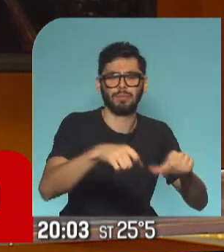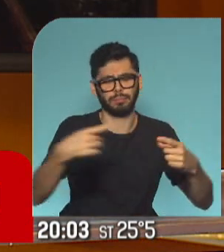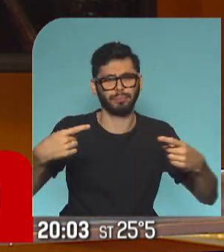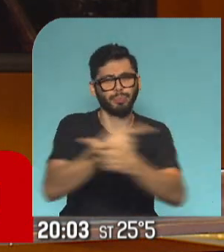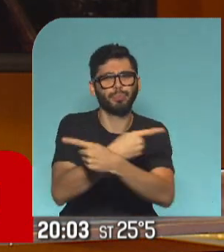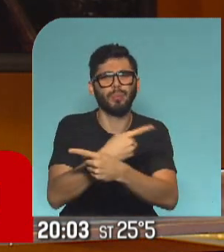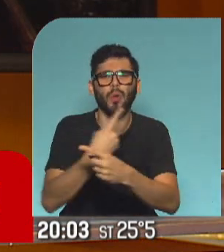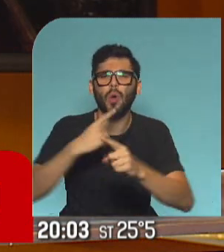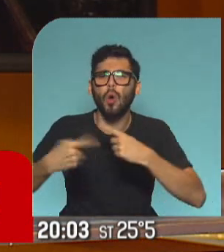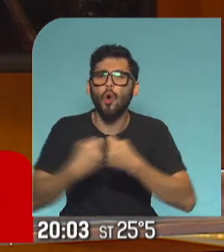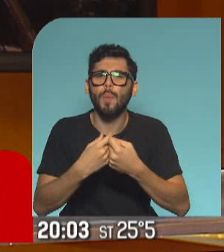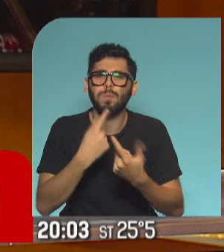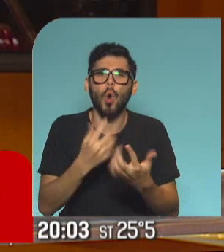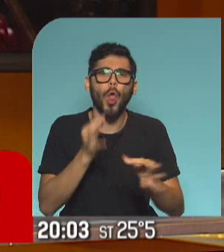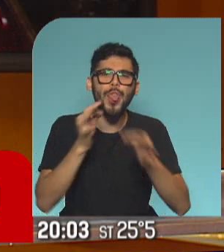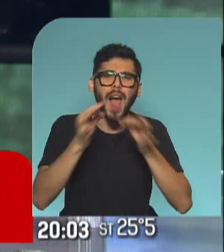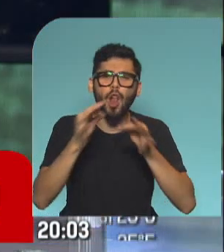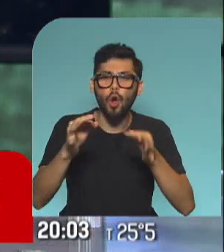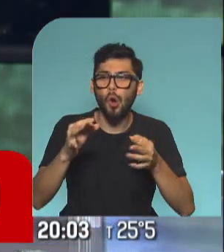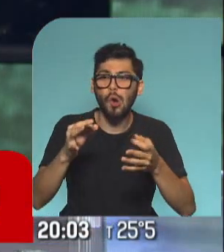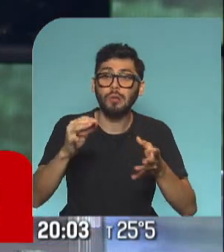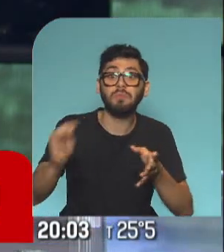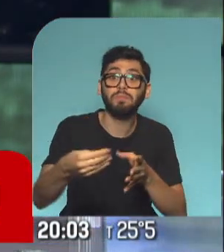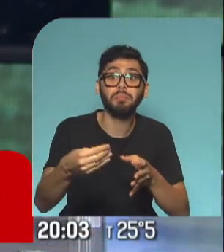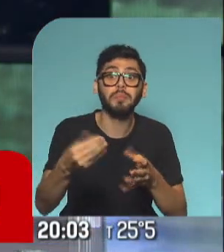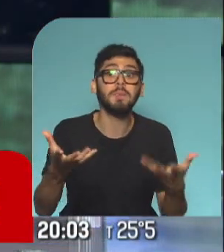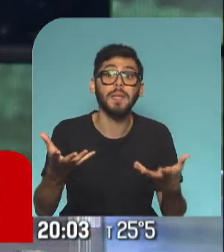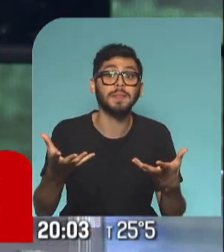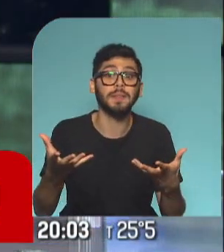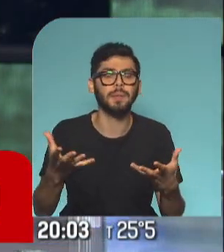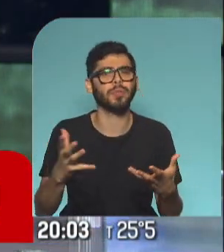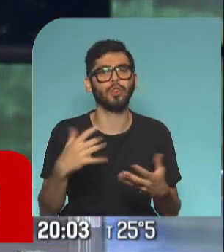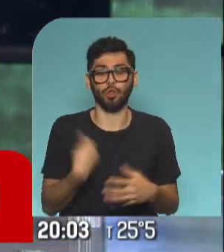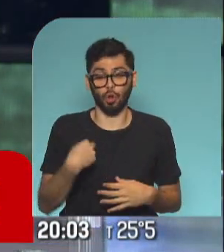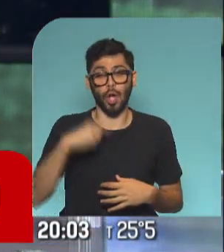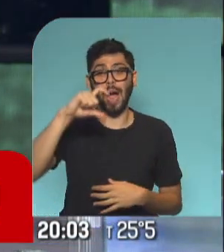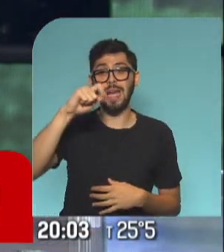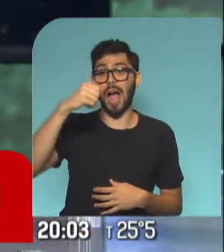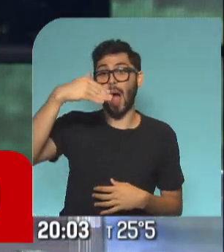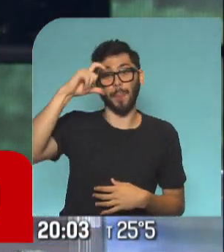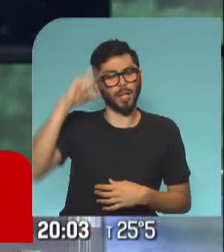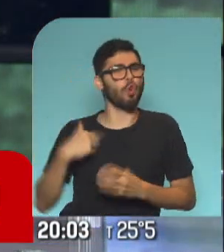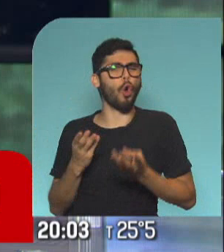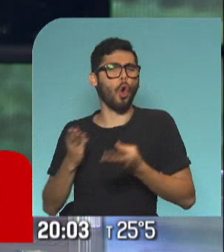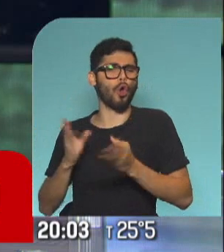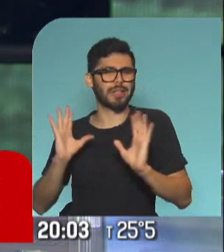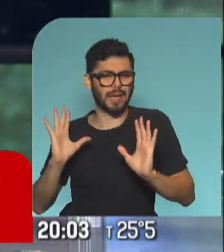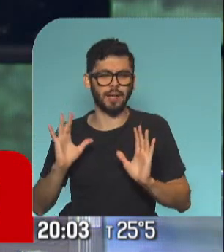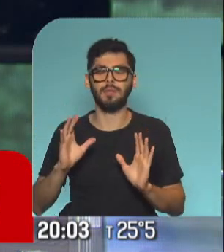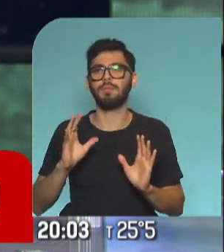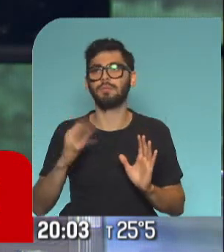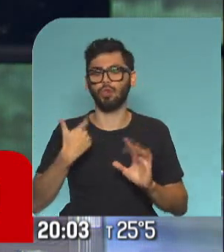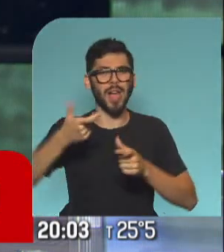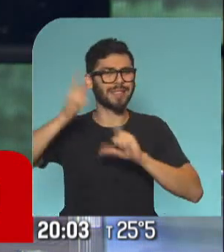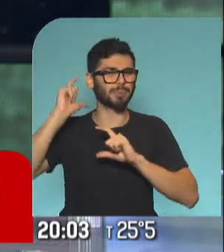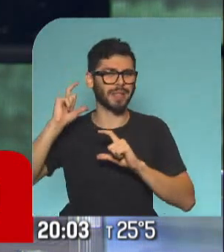en el momento el diálogo se acaba como herramienta ya no la verdad que desde la cama yo soy consejera de came tenemos la experiencia porque